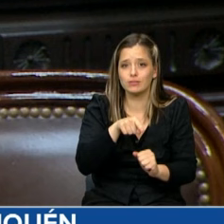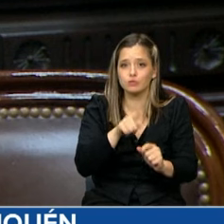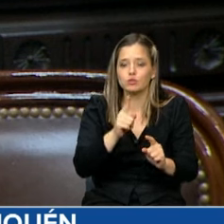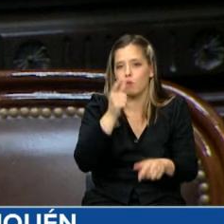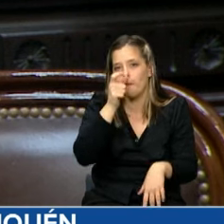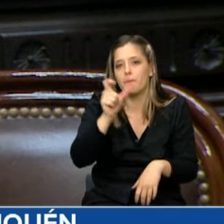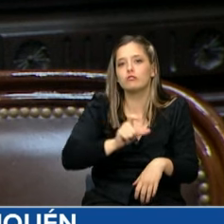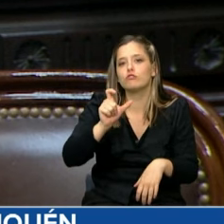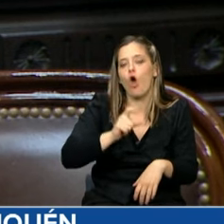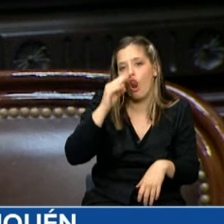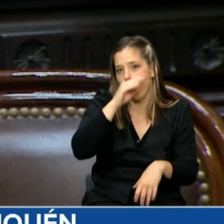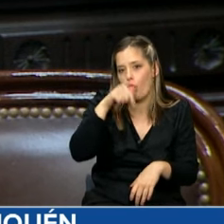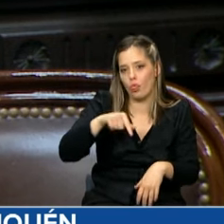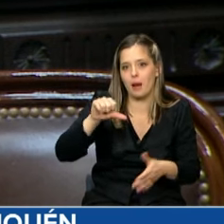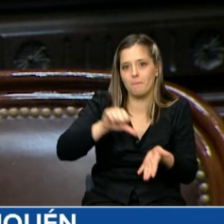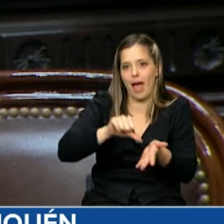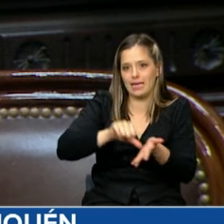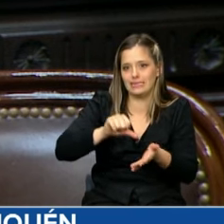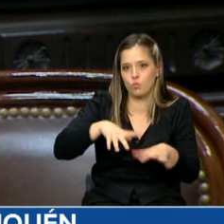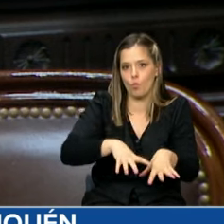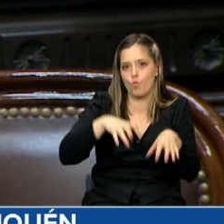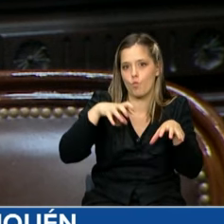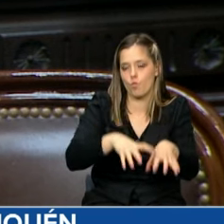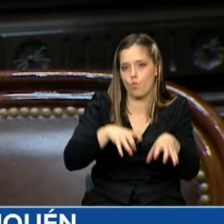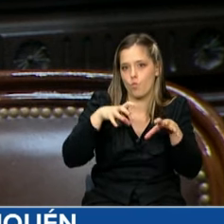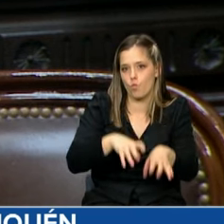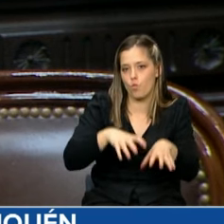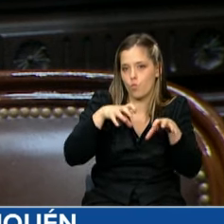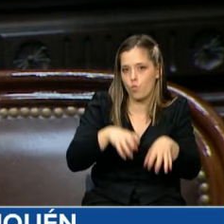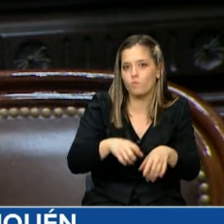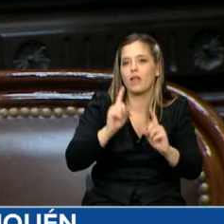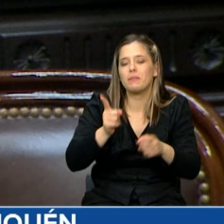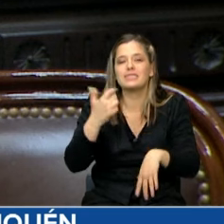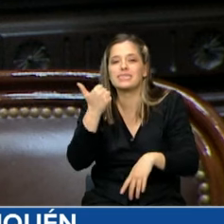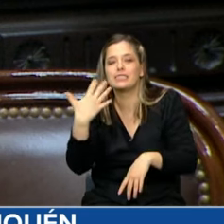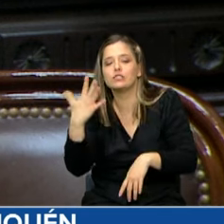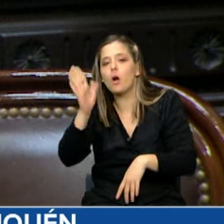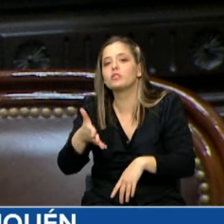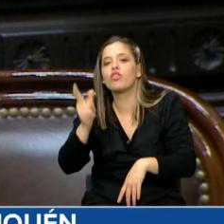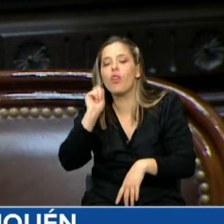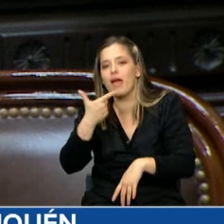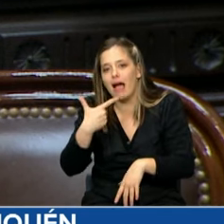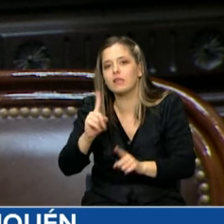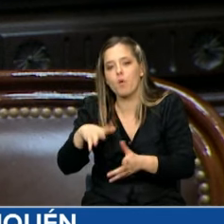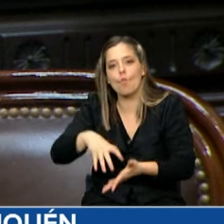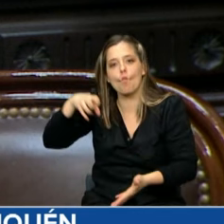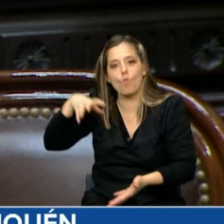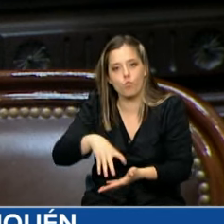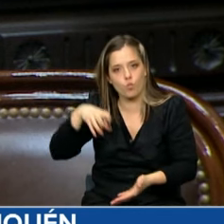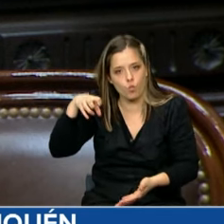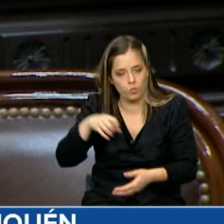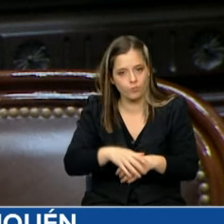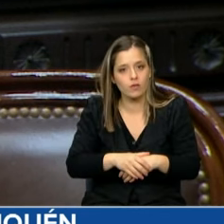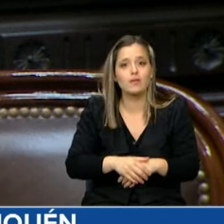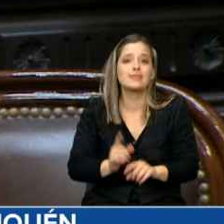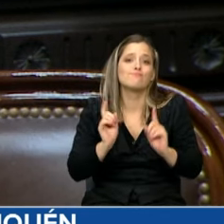del petróleo de este país provee el 65 por de gas de este país que también tenemos la